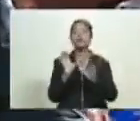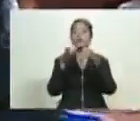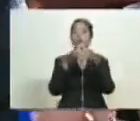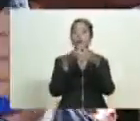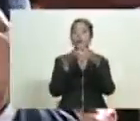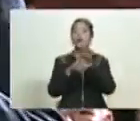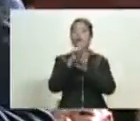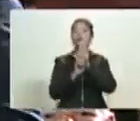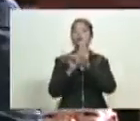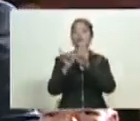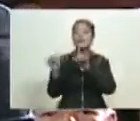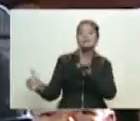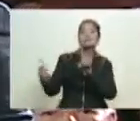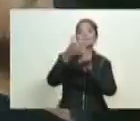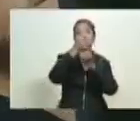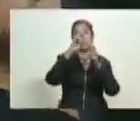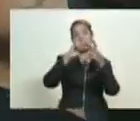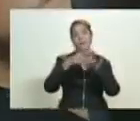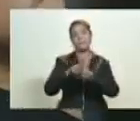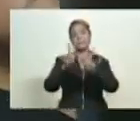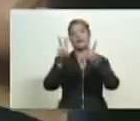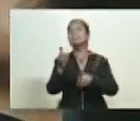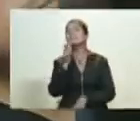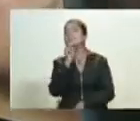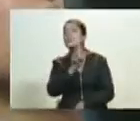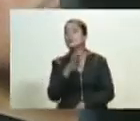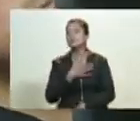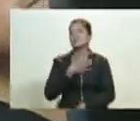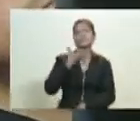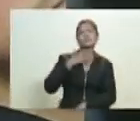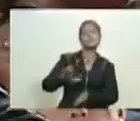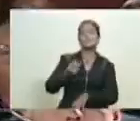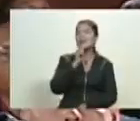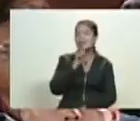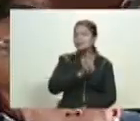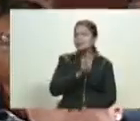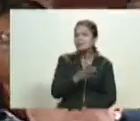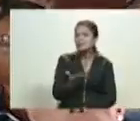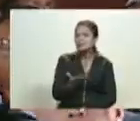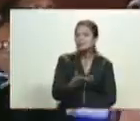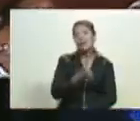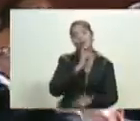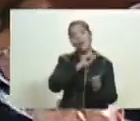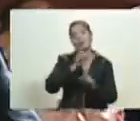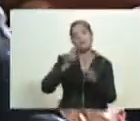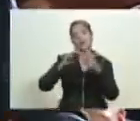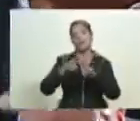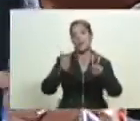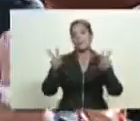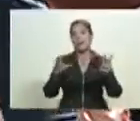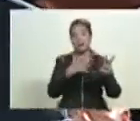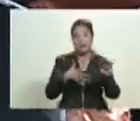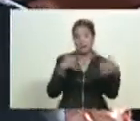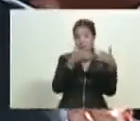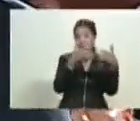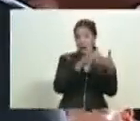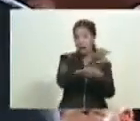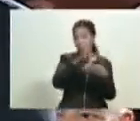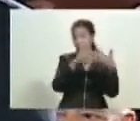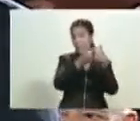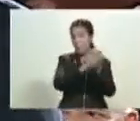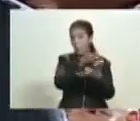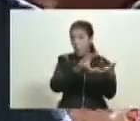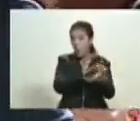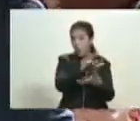Nacional Constituyente para alcanzar la paz. ¿Quiénes no la quieren? Efectivamente, los enemigos de la paz, quienes abrazan la guerra, quienes abrazan la